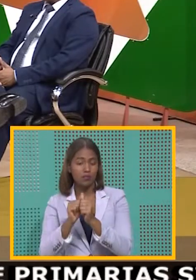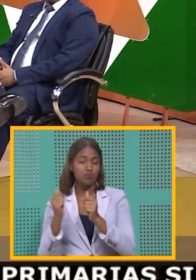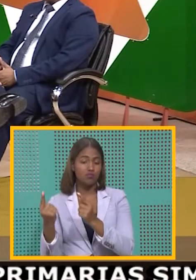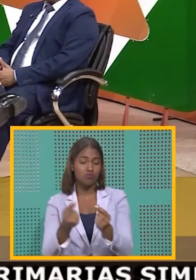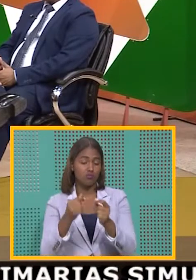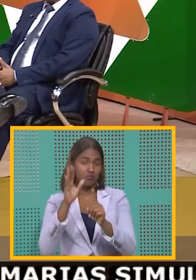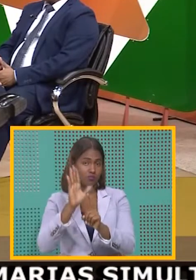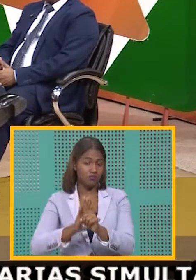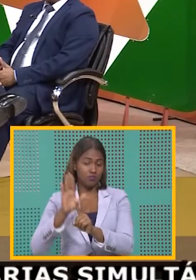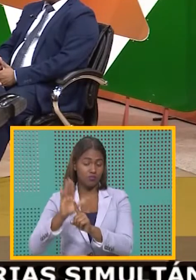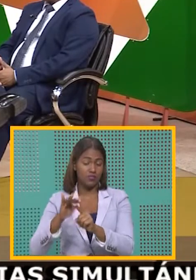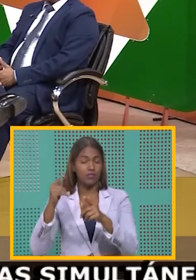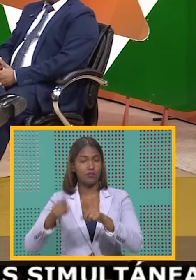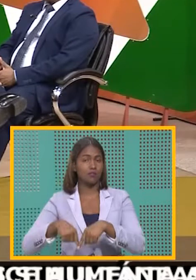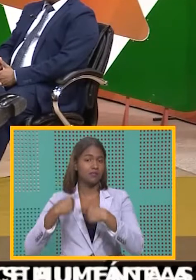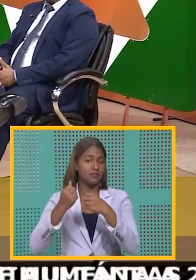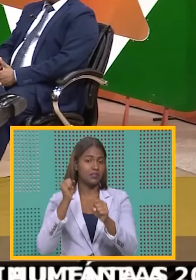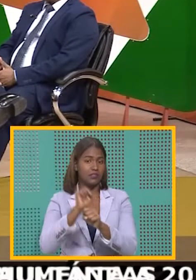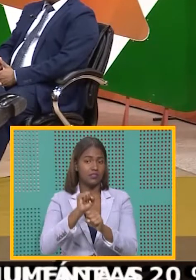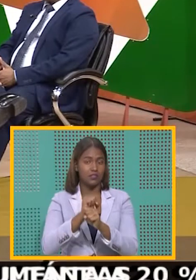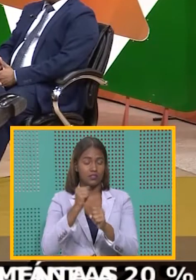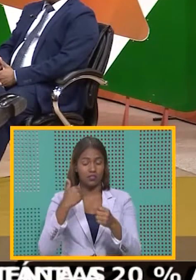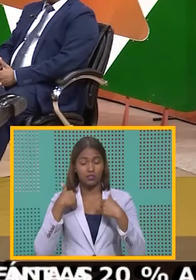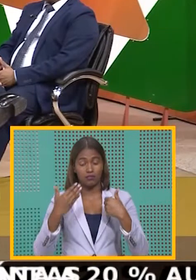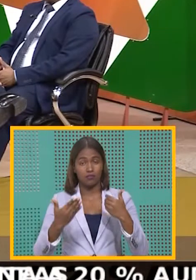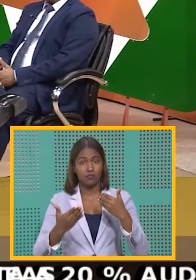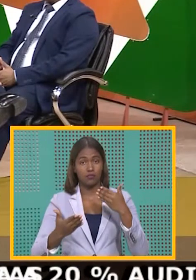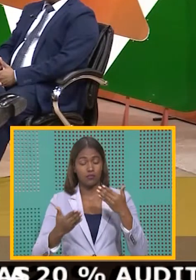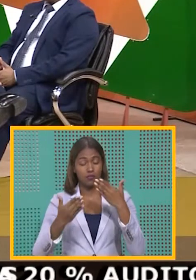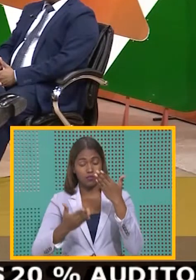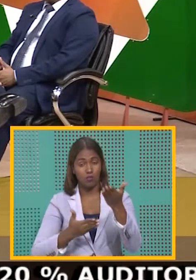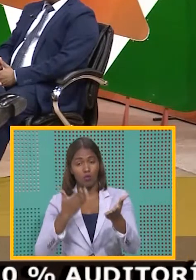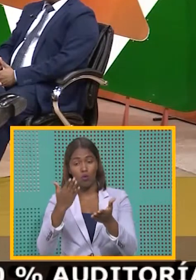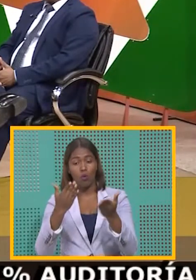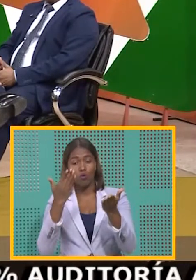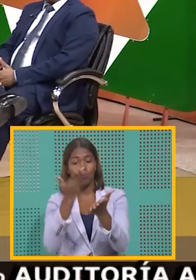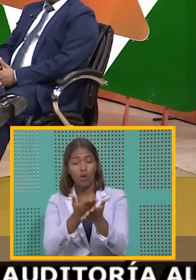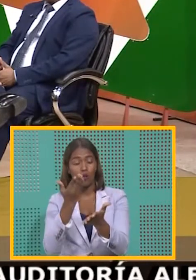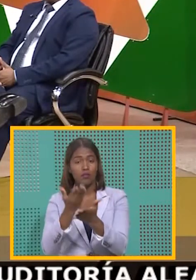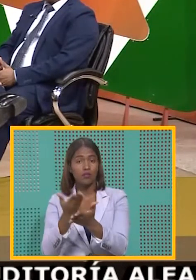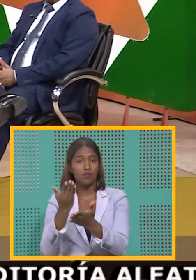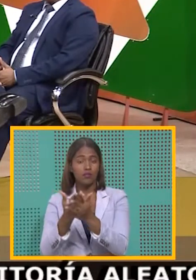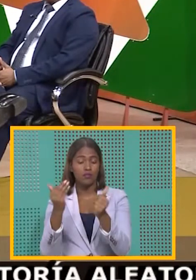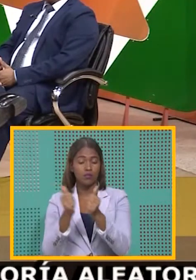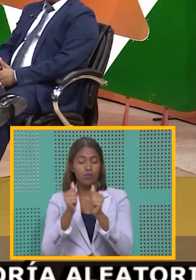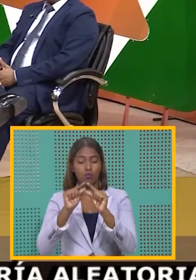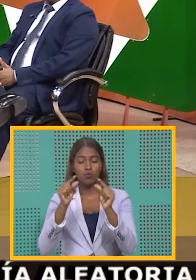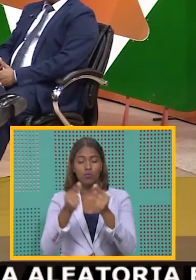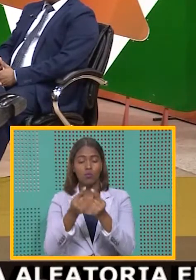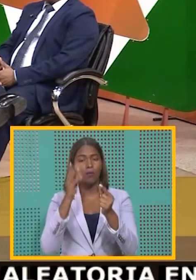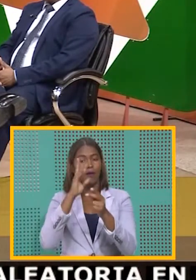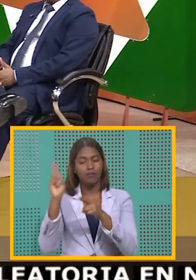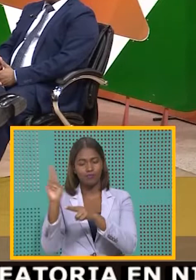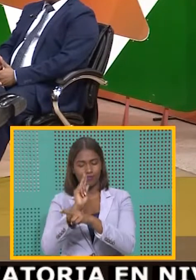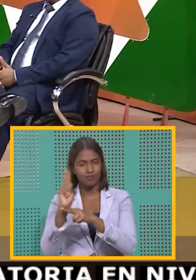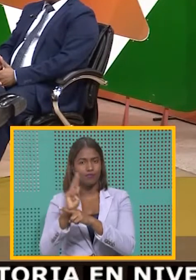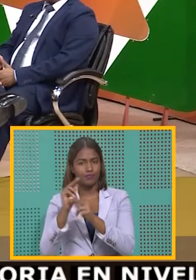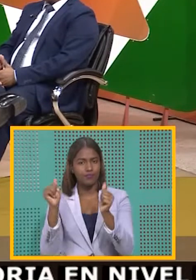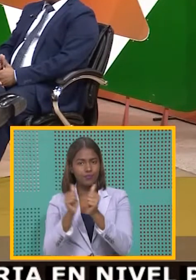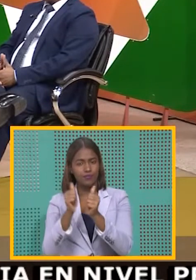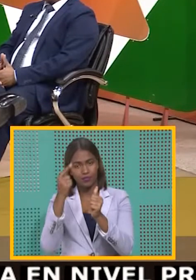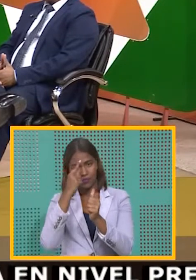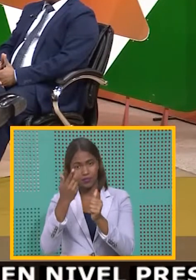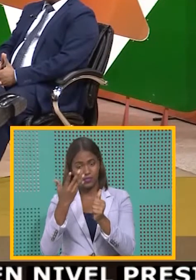actividades, ha ido poniendo en prueba los mecanismos que va a utilizar